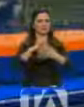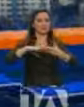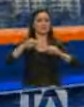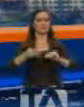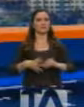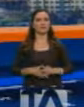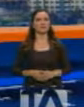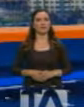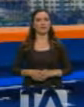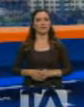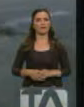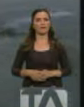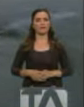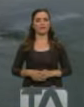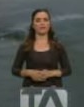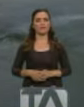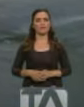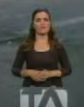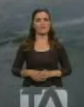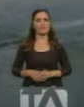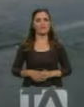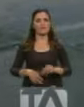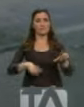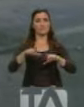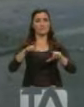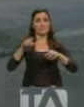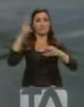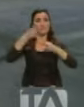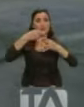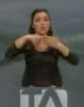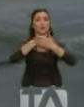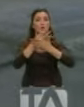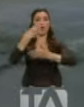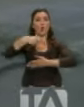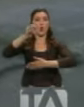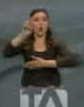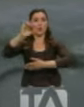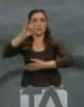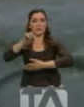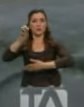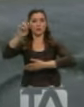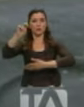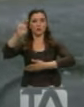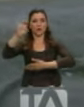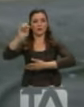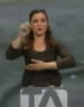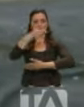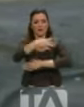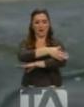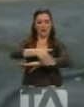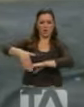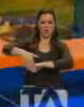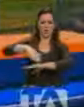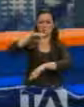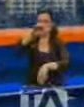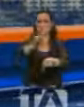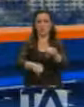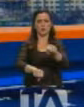autoridades. En el sector Nuevos Horizontes, en el sur de la capital, hay una calle que está en pésimo